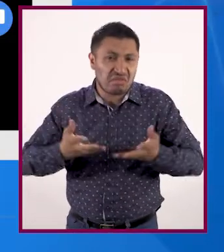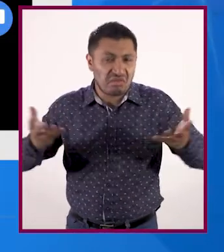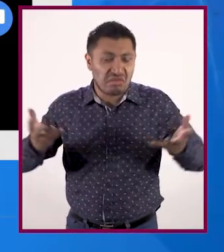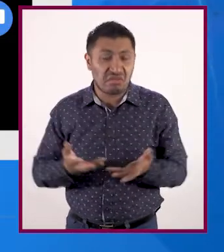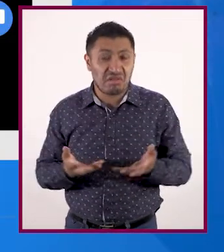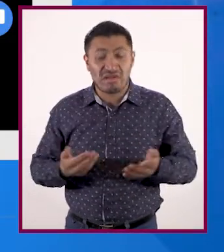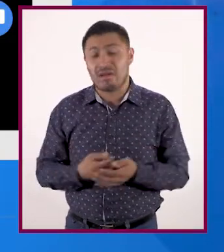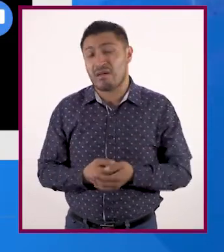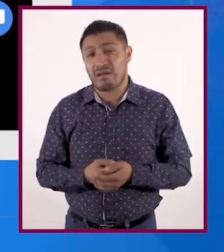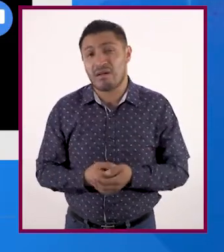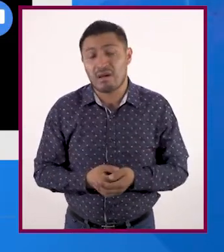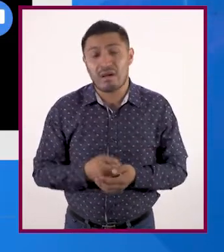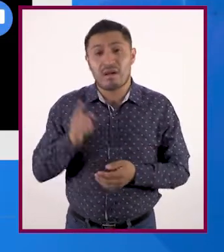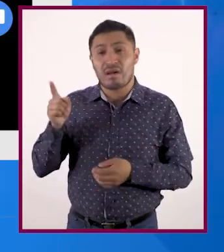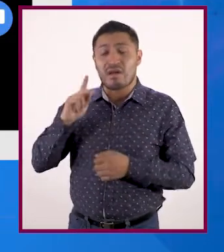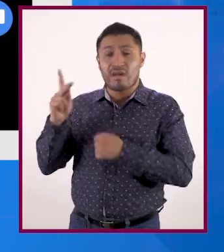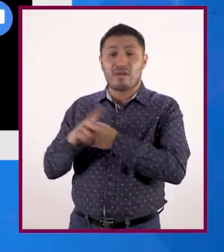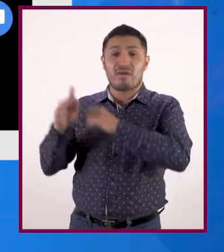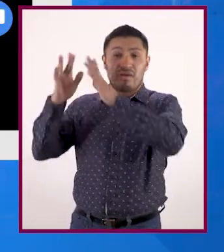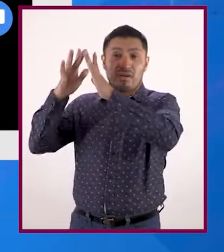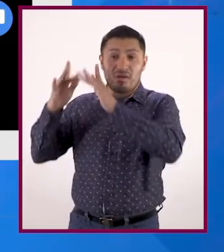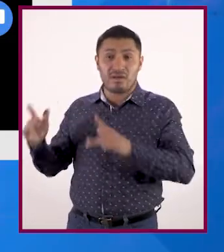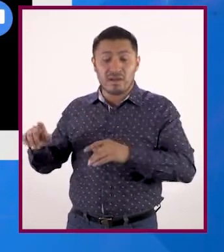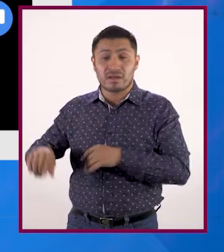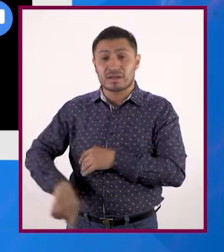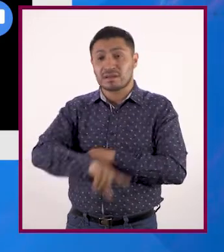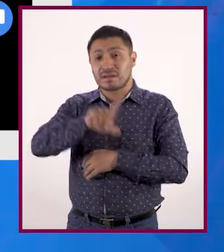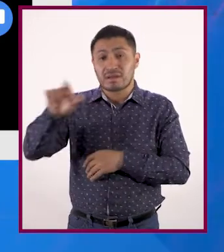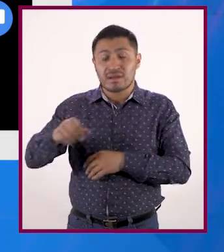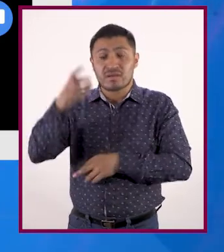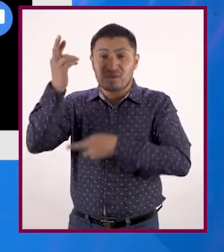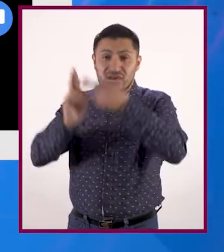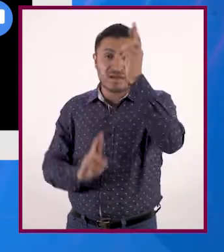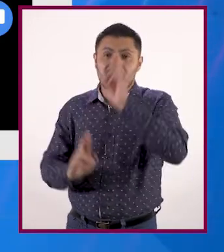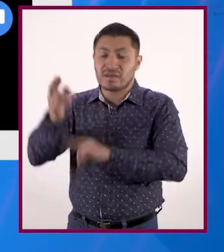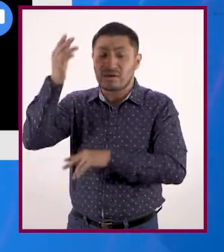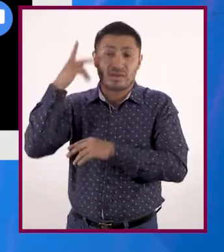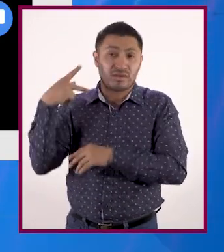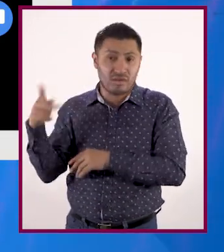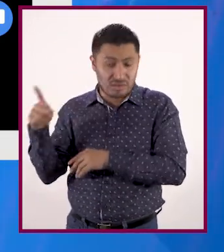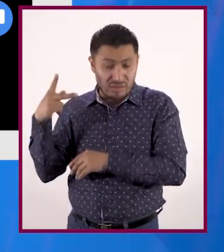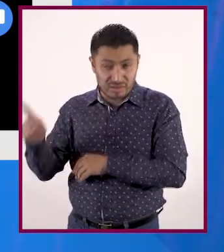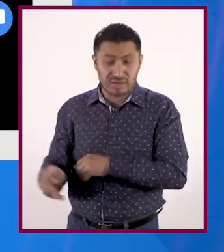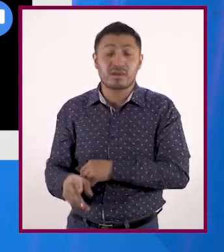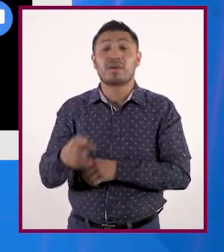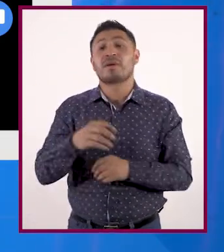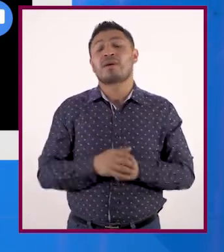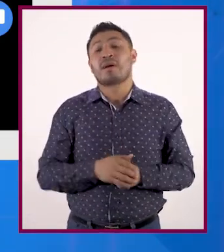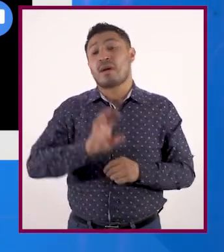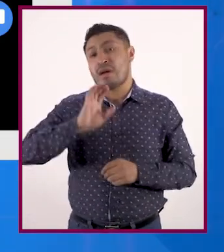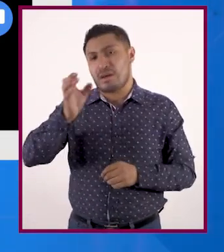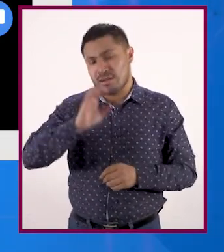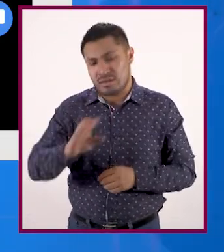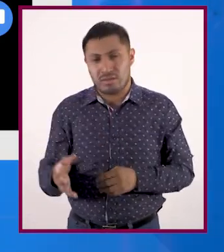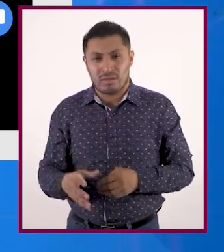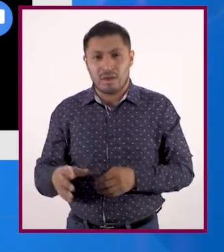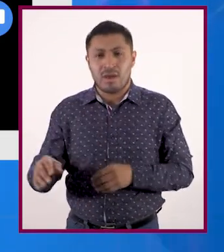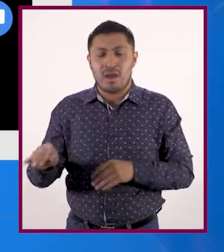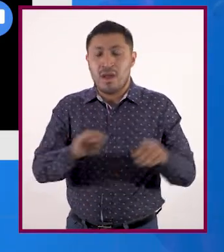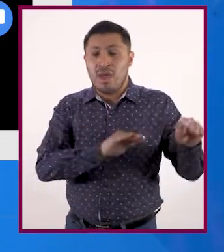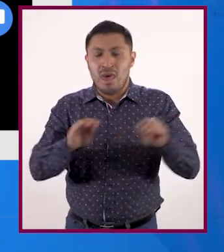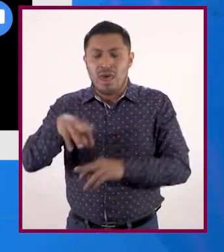en francia después de la revolución francesa justamente cuando triunfa digamos el